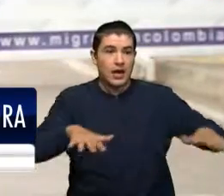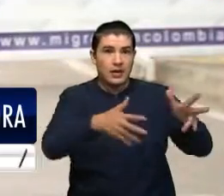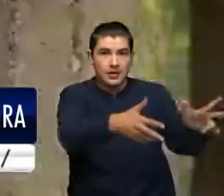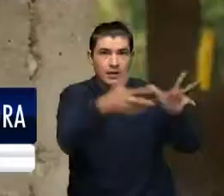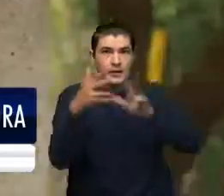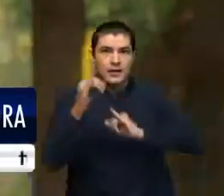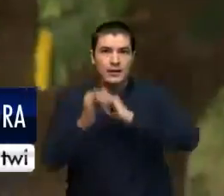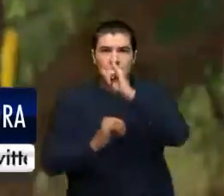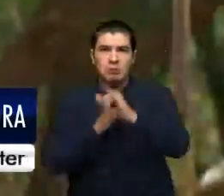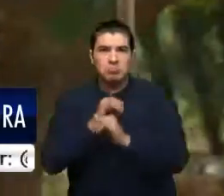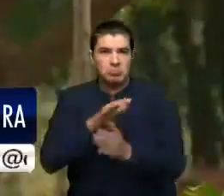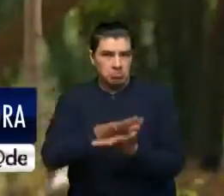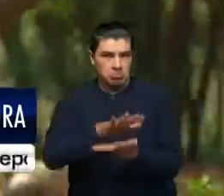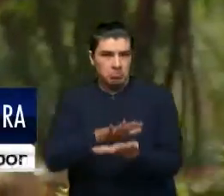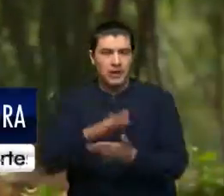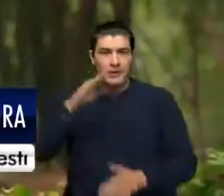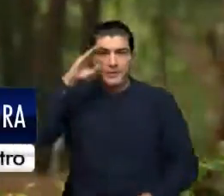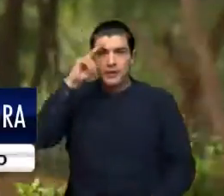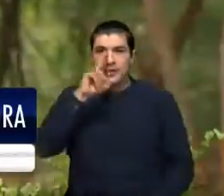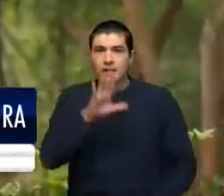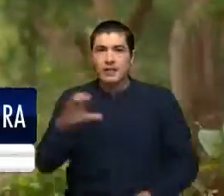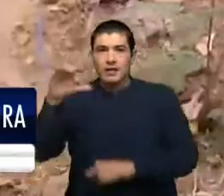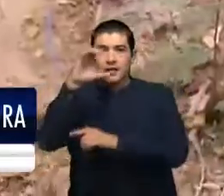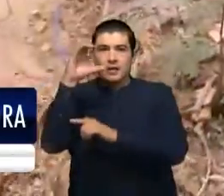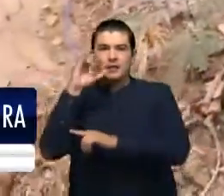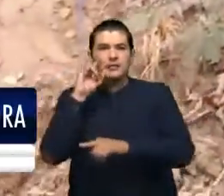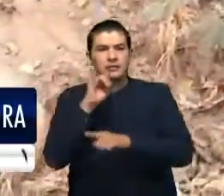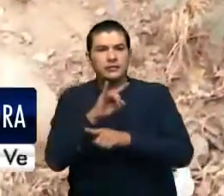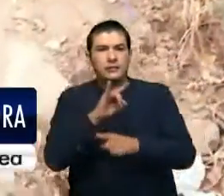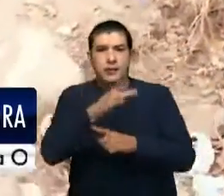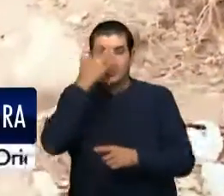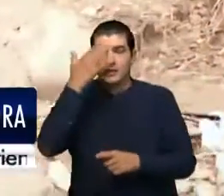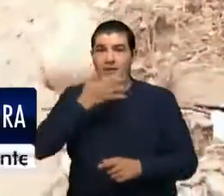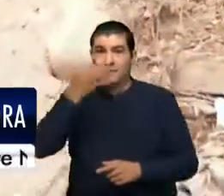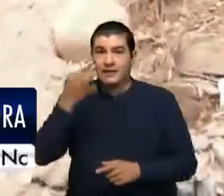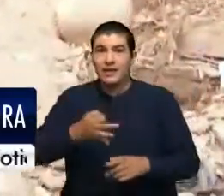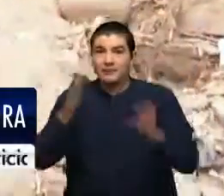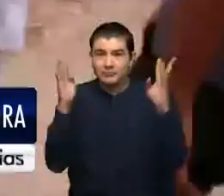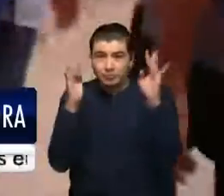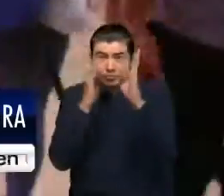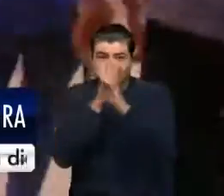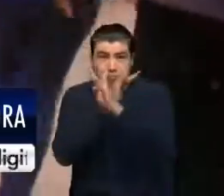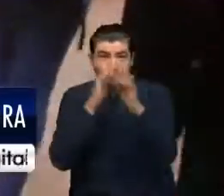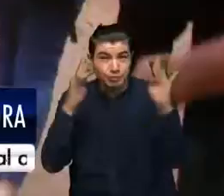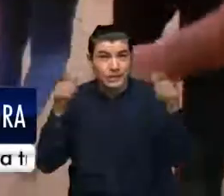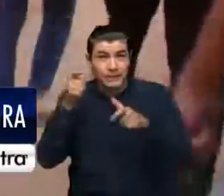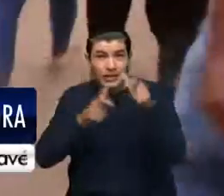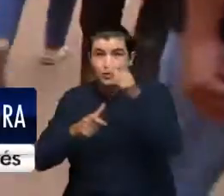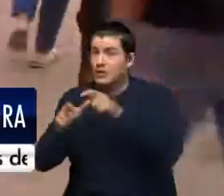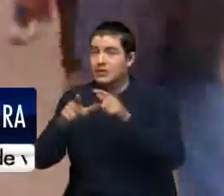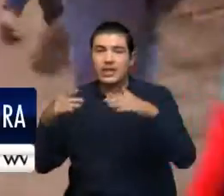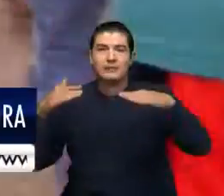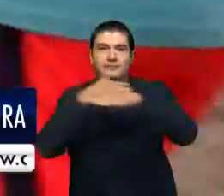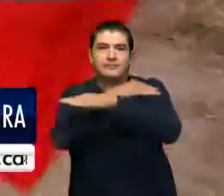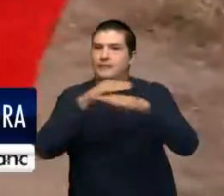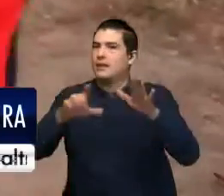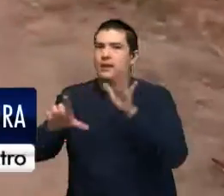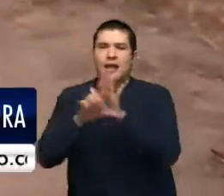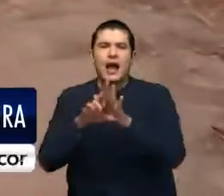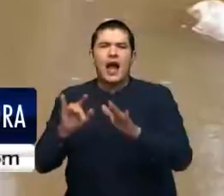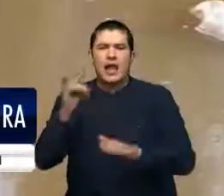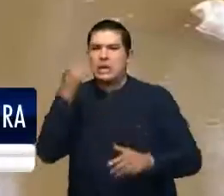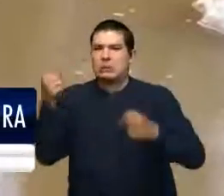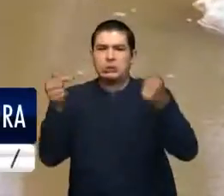presencia de las autoridades colombianas, porque el movimiento real se está evidenciando a través de las trochas. Aunque no se ha generado ningún tipo de confrontación, las personas